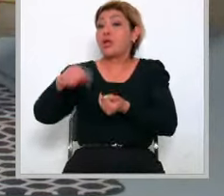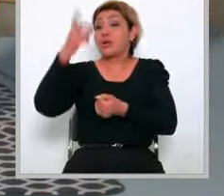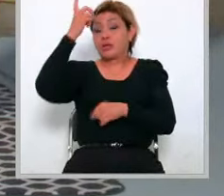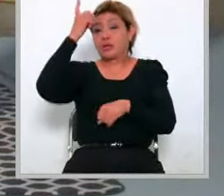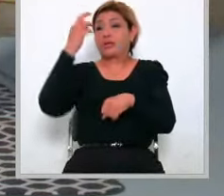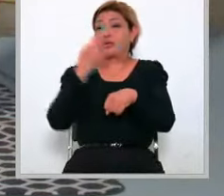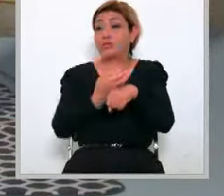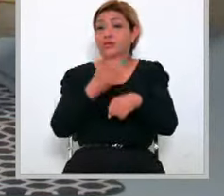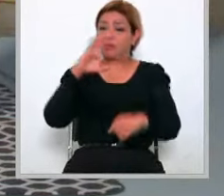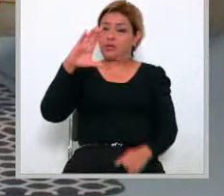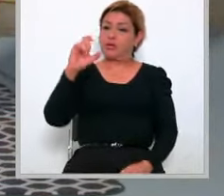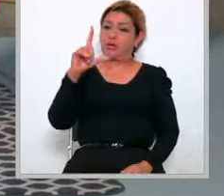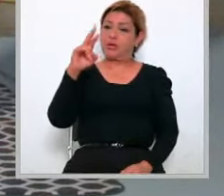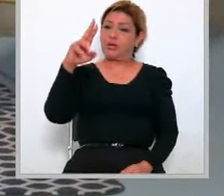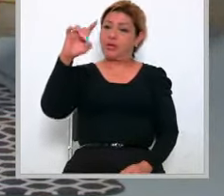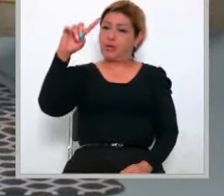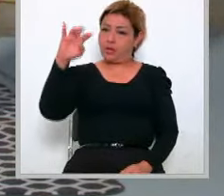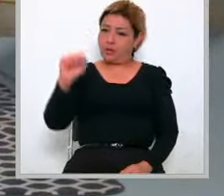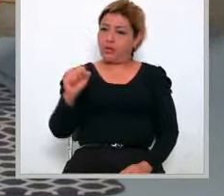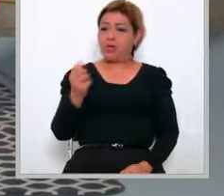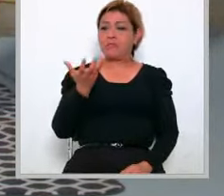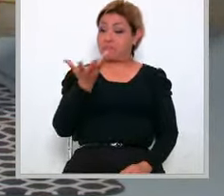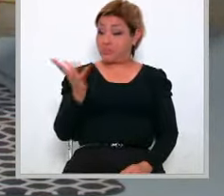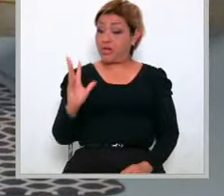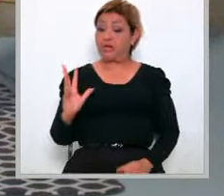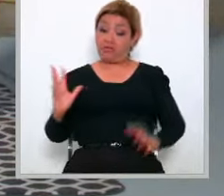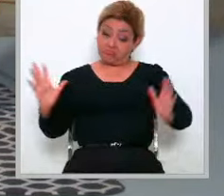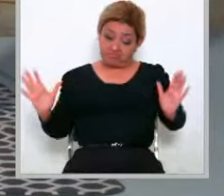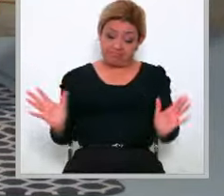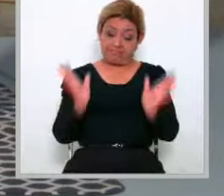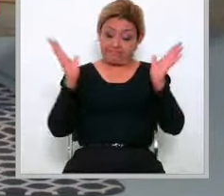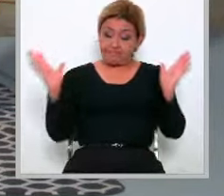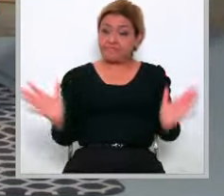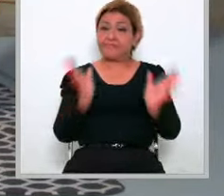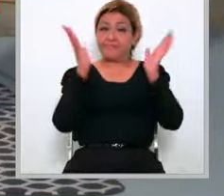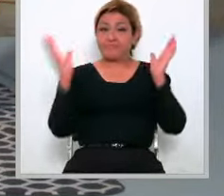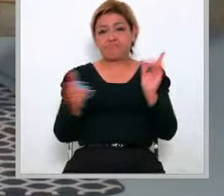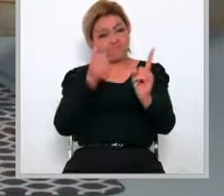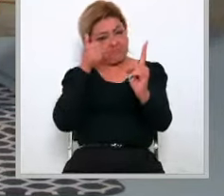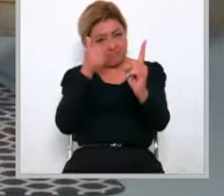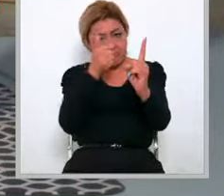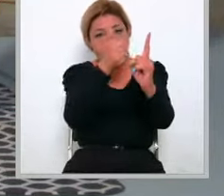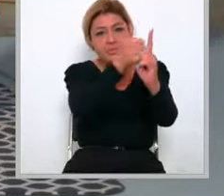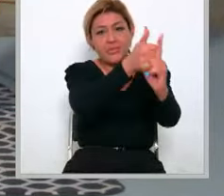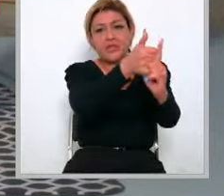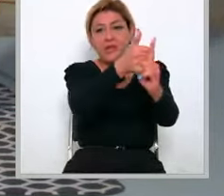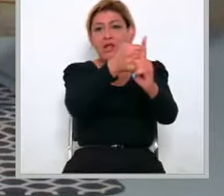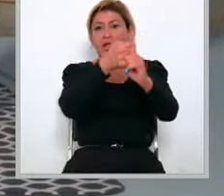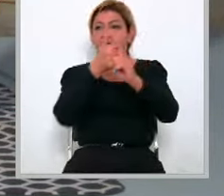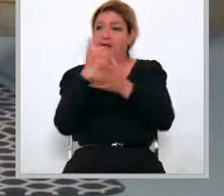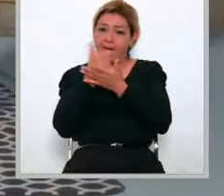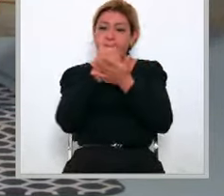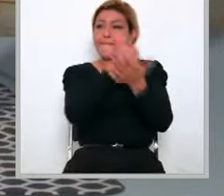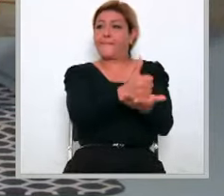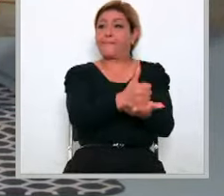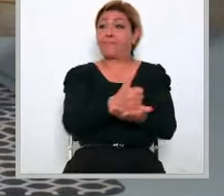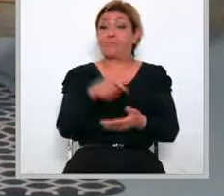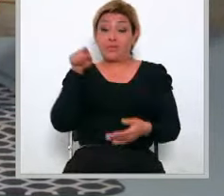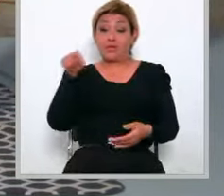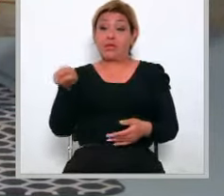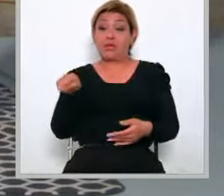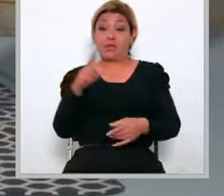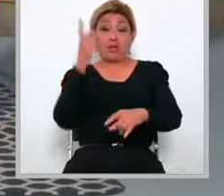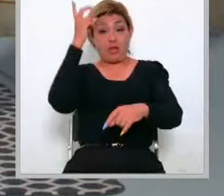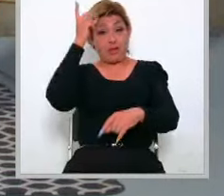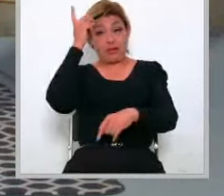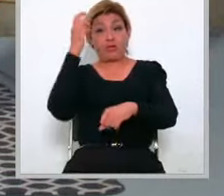Claudia Nayeli Arenas Flores, porque de alguna otra forma ella está llevando este proyecto también, encabezando y trabajando en equipo con todas las áreas del DIF para que más personas